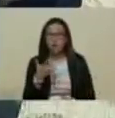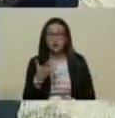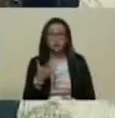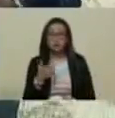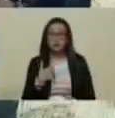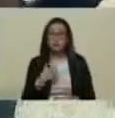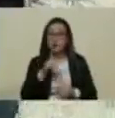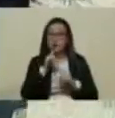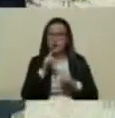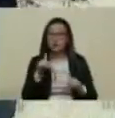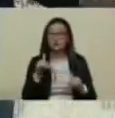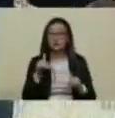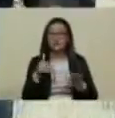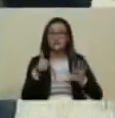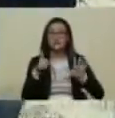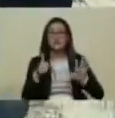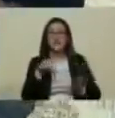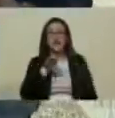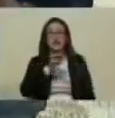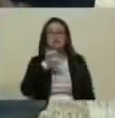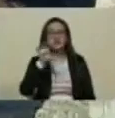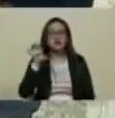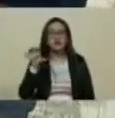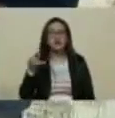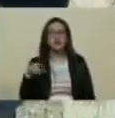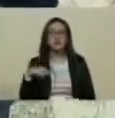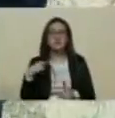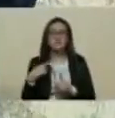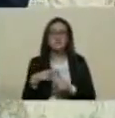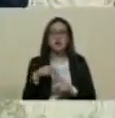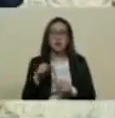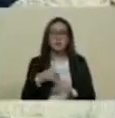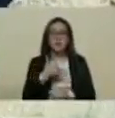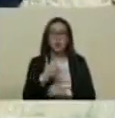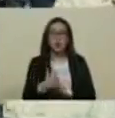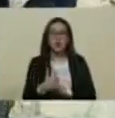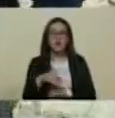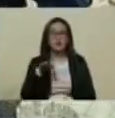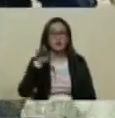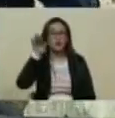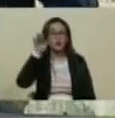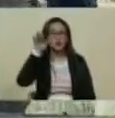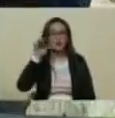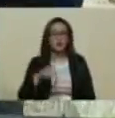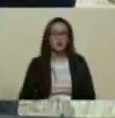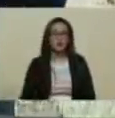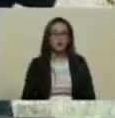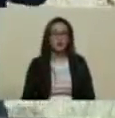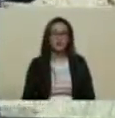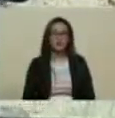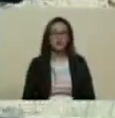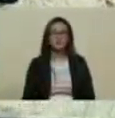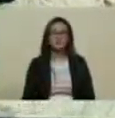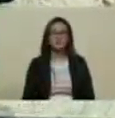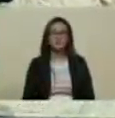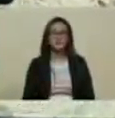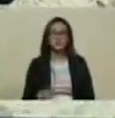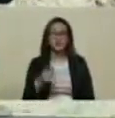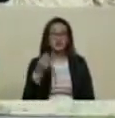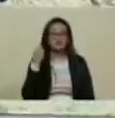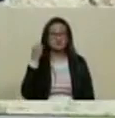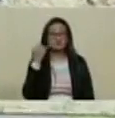quiero anunciar los 6 estados que se suman a este proyecto de futuro. Esto, mire, ustedes se van a quedar